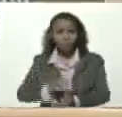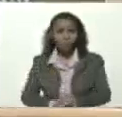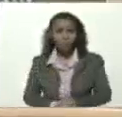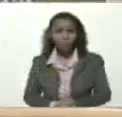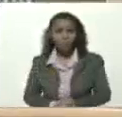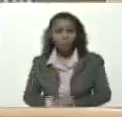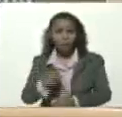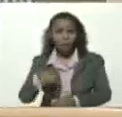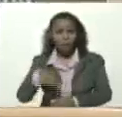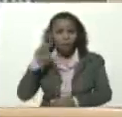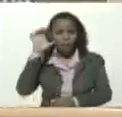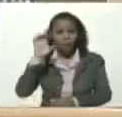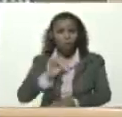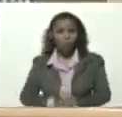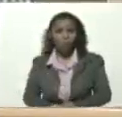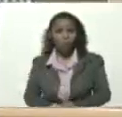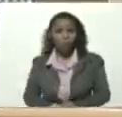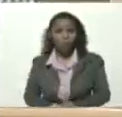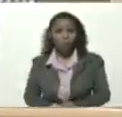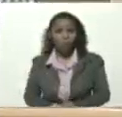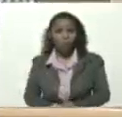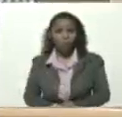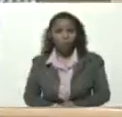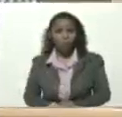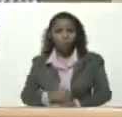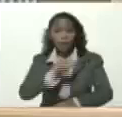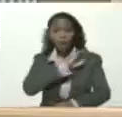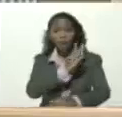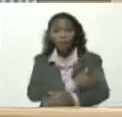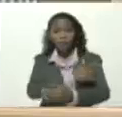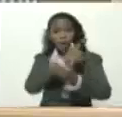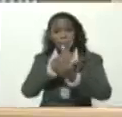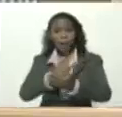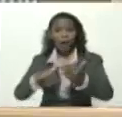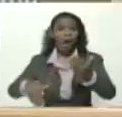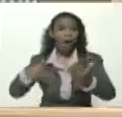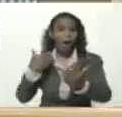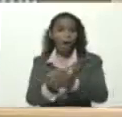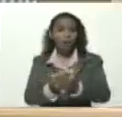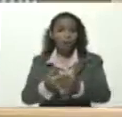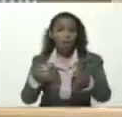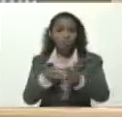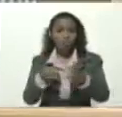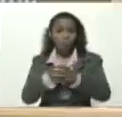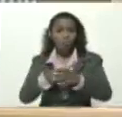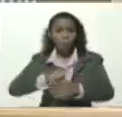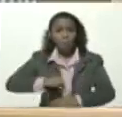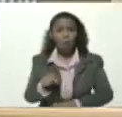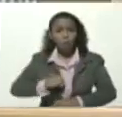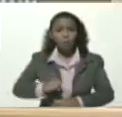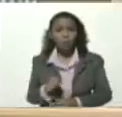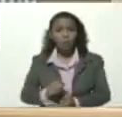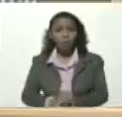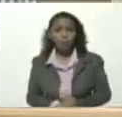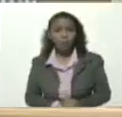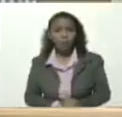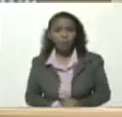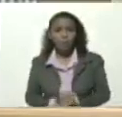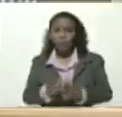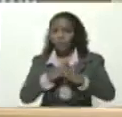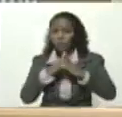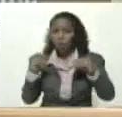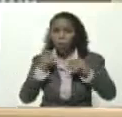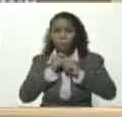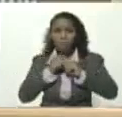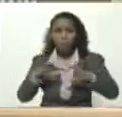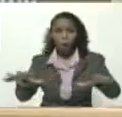del Estado, desde la Fuerza Armada hasta los cuerpos policiales, todos